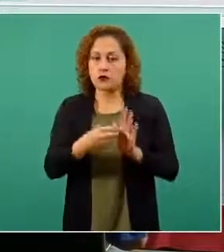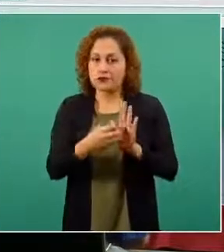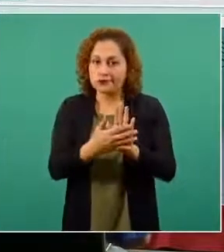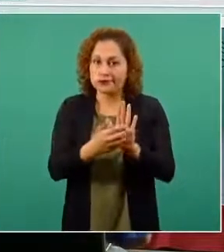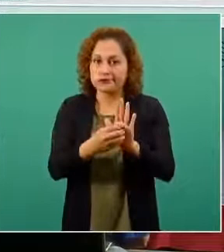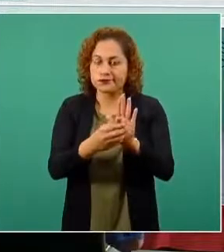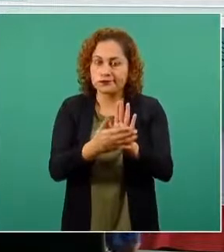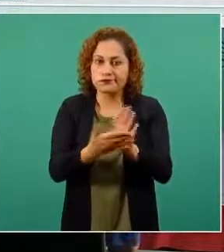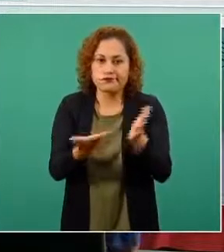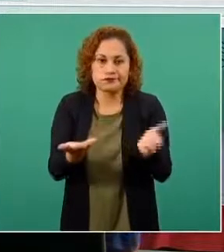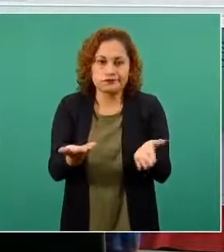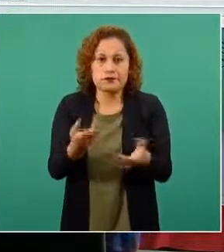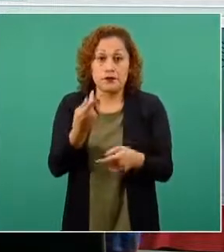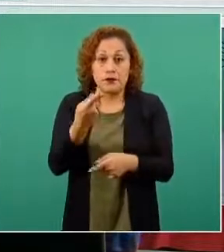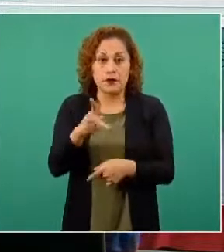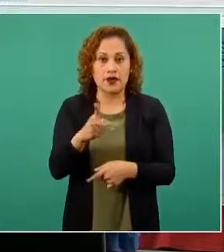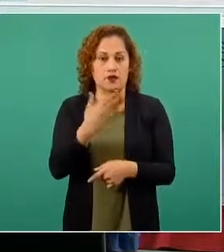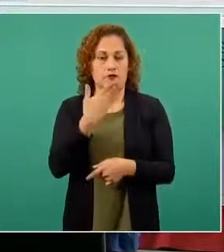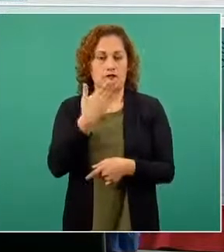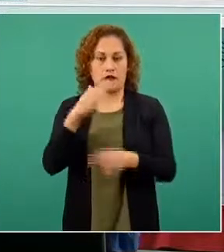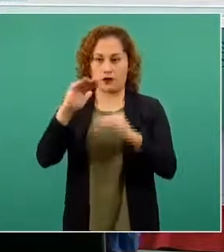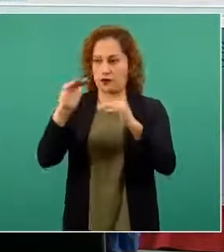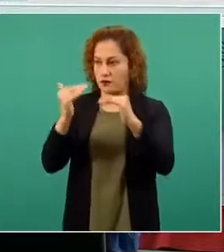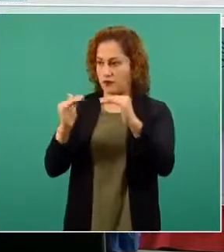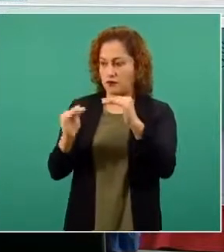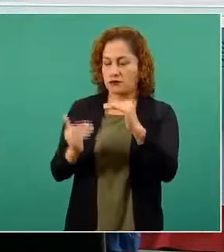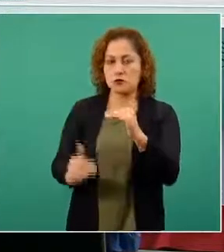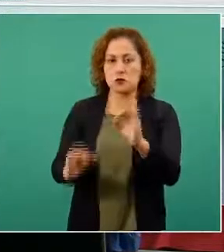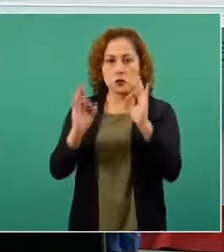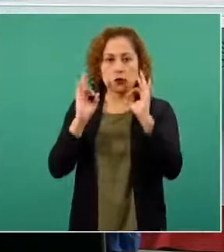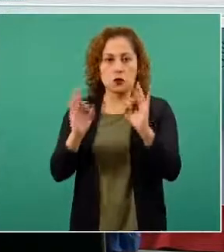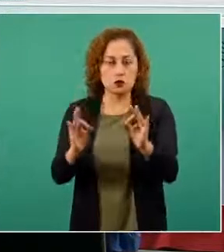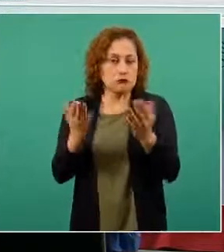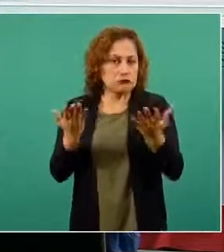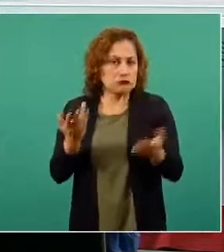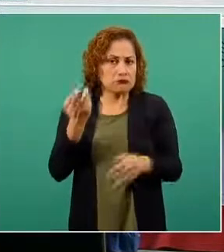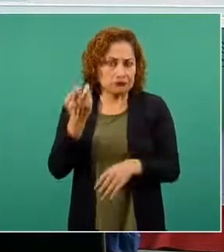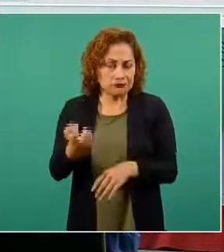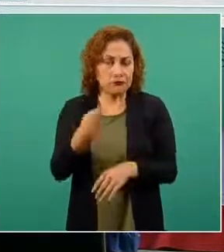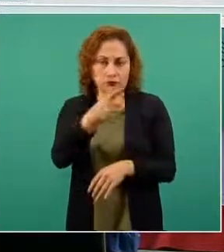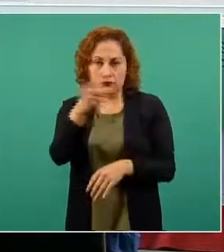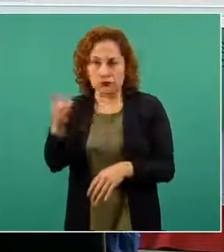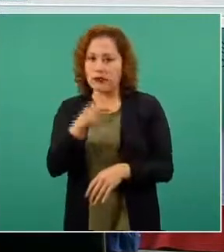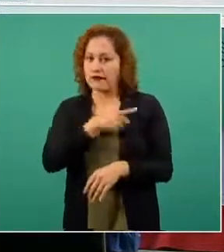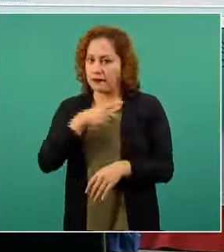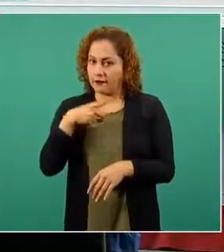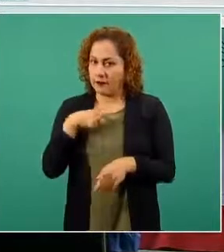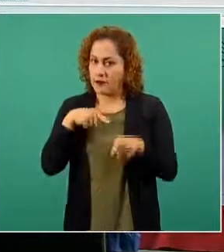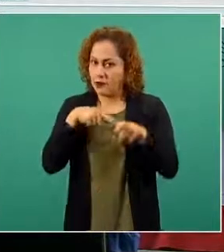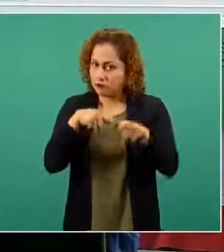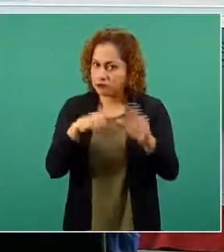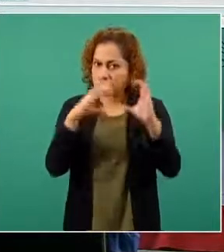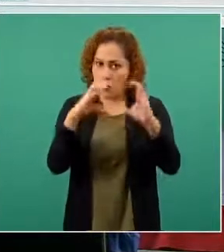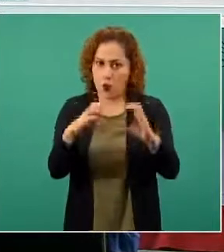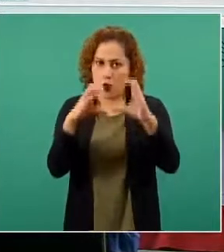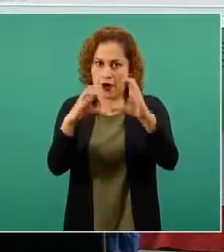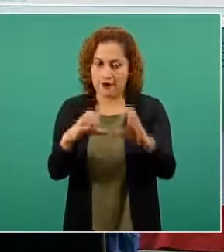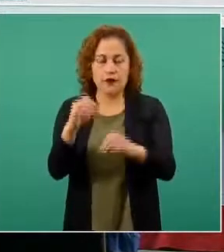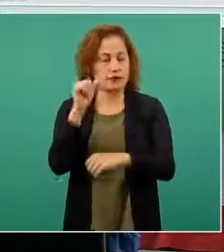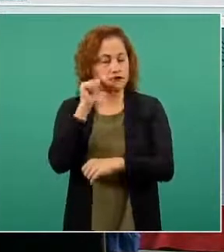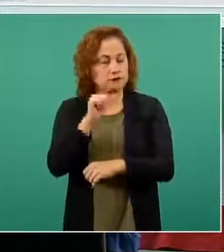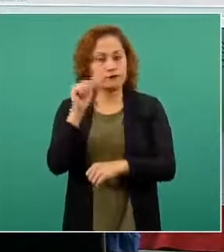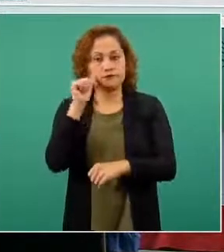descenso continúa, es importante continuar con las medidas preventivas. Sabemos que en el último semáforo que fue presentado hace una